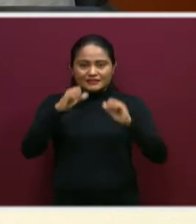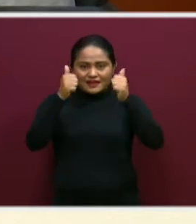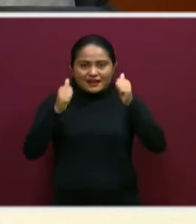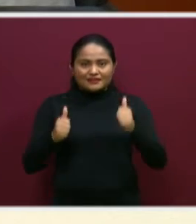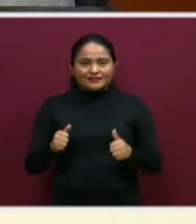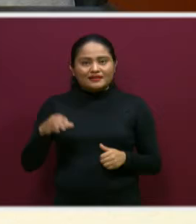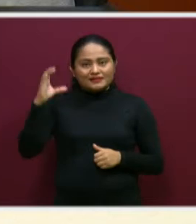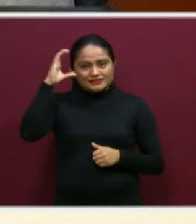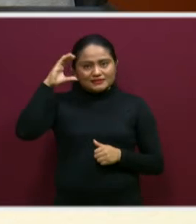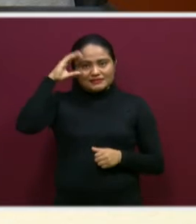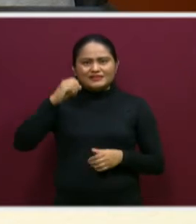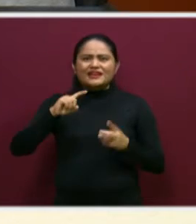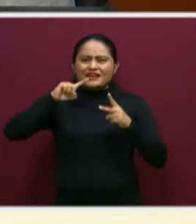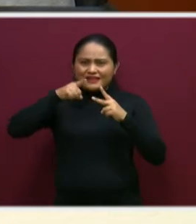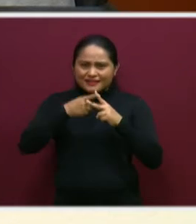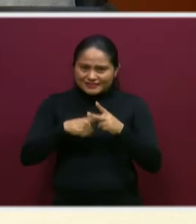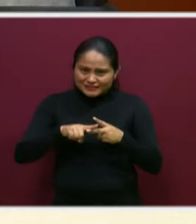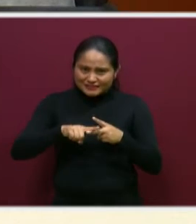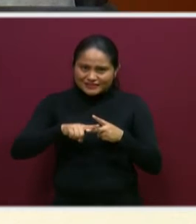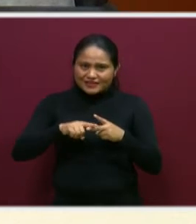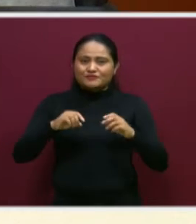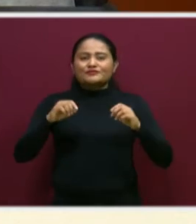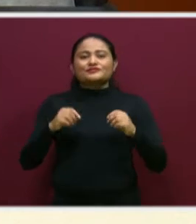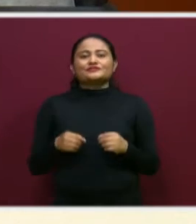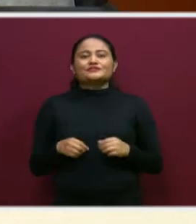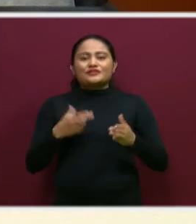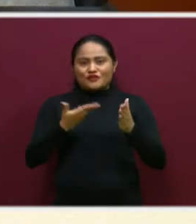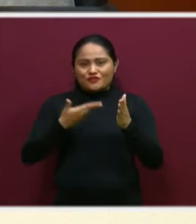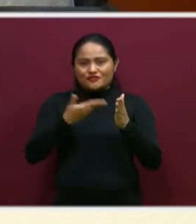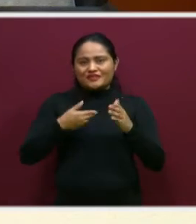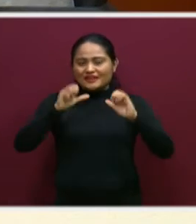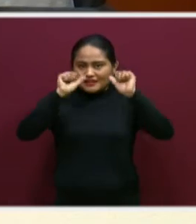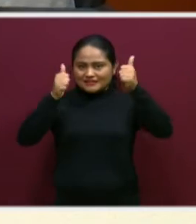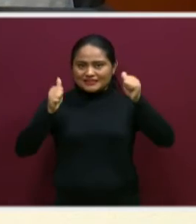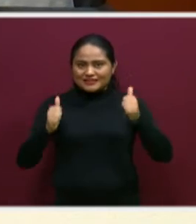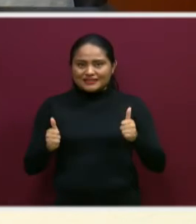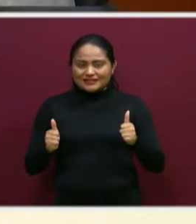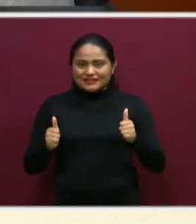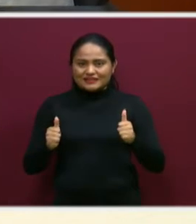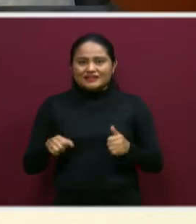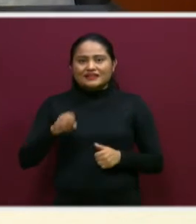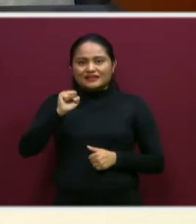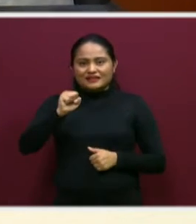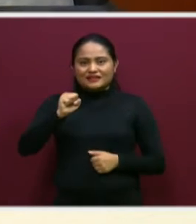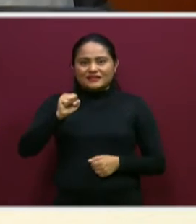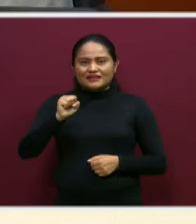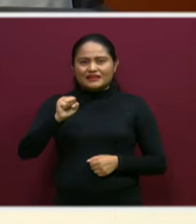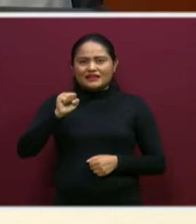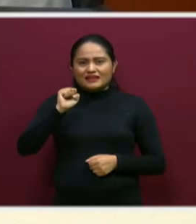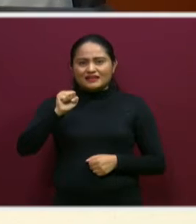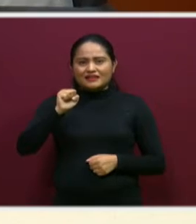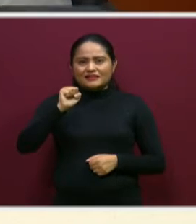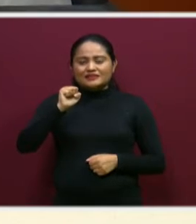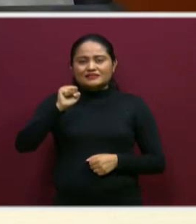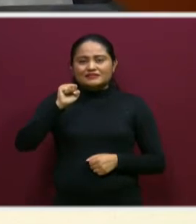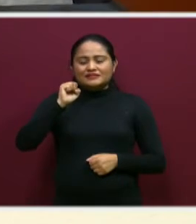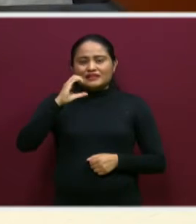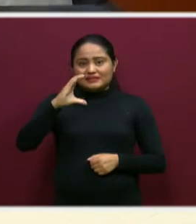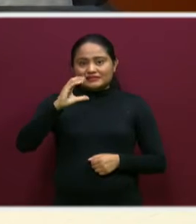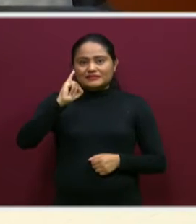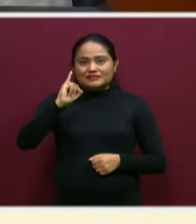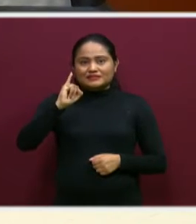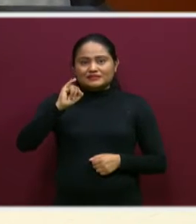talleres de arte el taller fantasía y syfy pero sería ciencia ficción